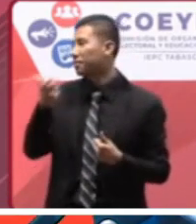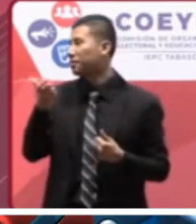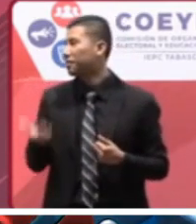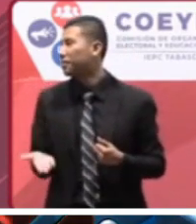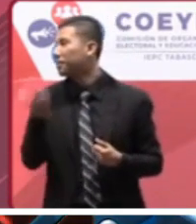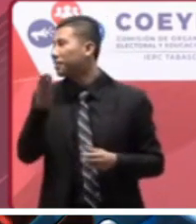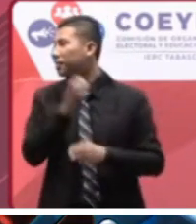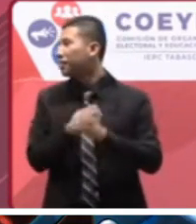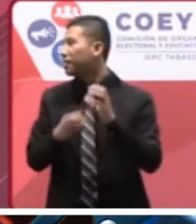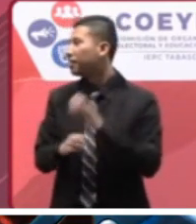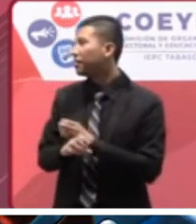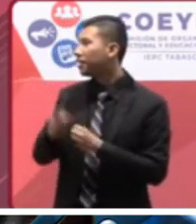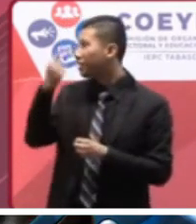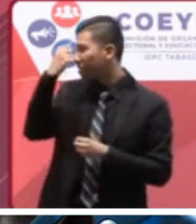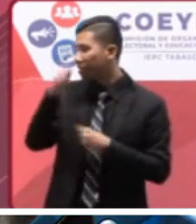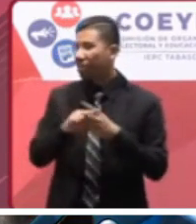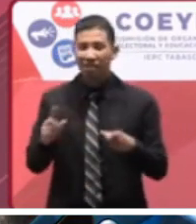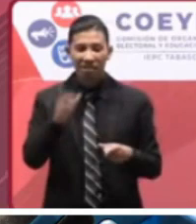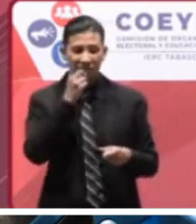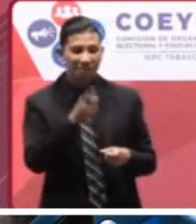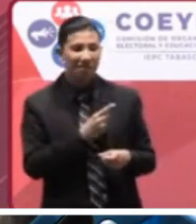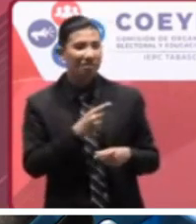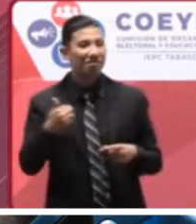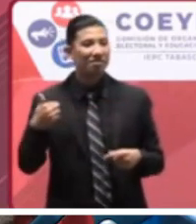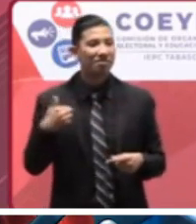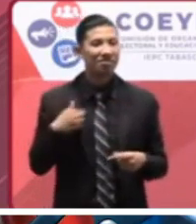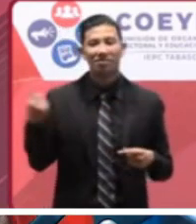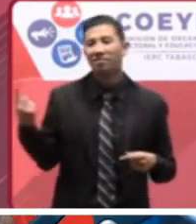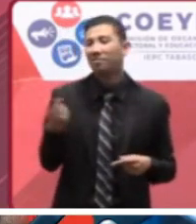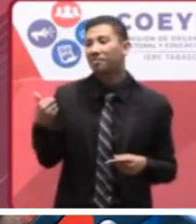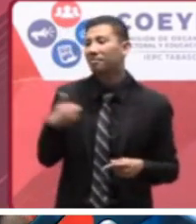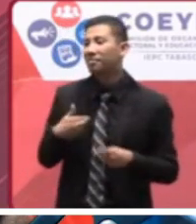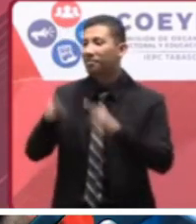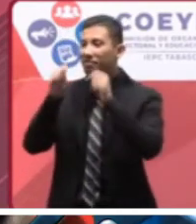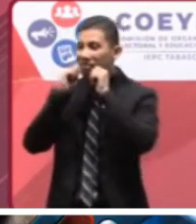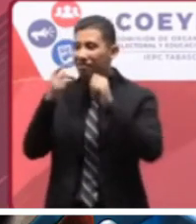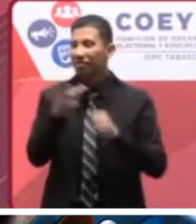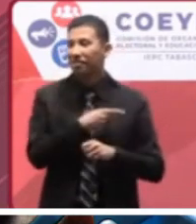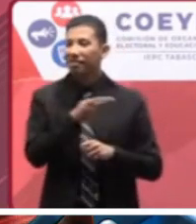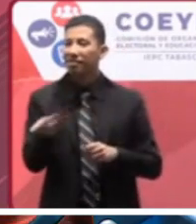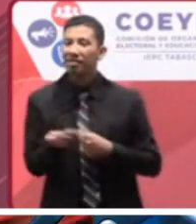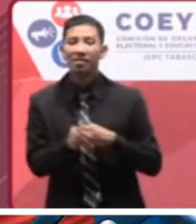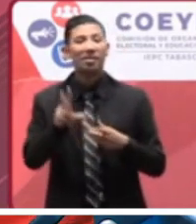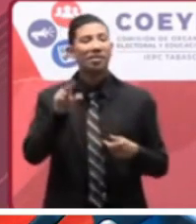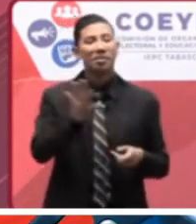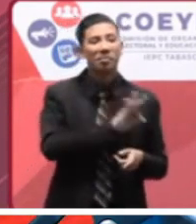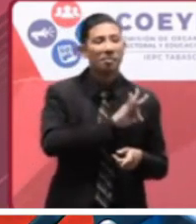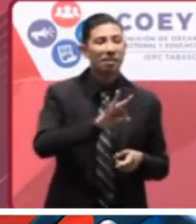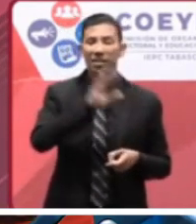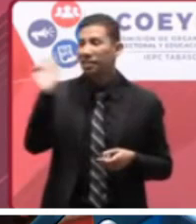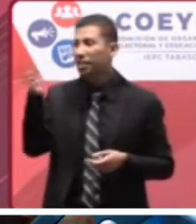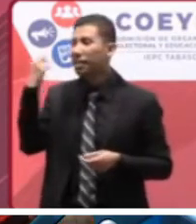recursos públicos. Y me dijo, ¿y a mí qué? ¿Qué me importan los pobres? No puede ser que